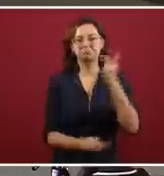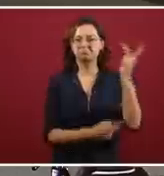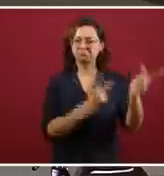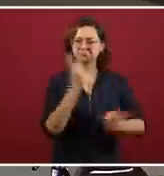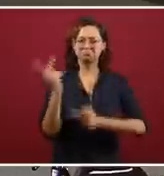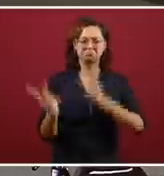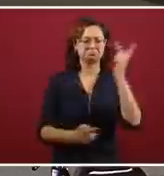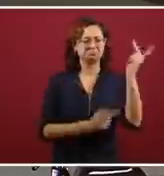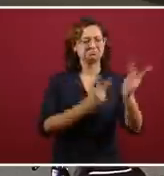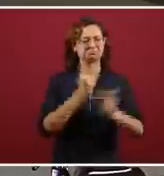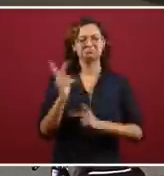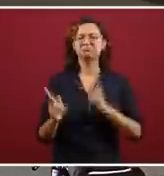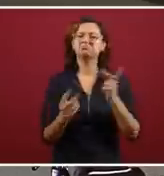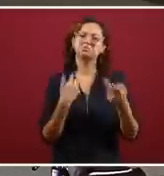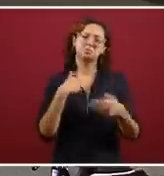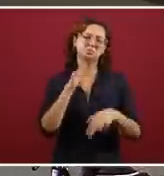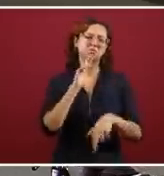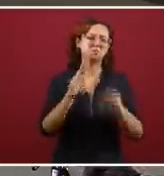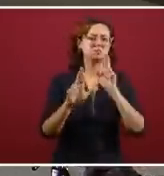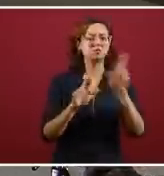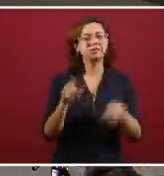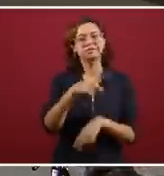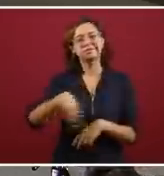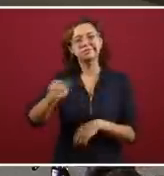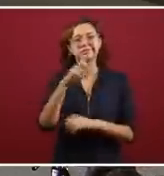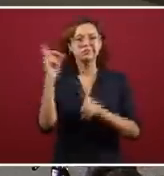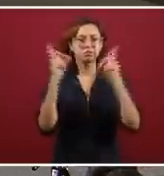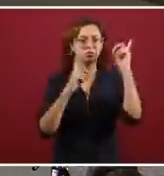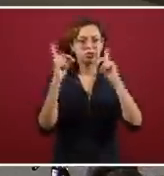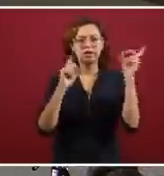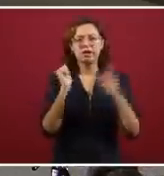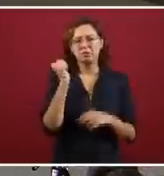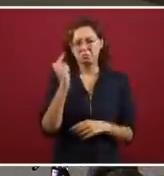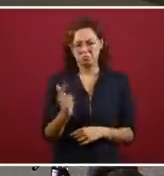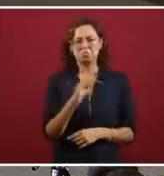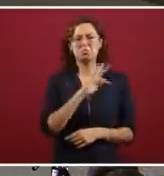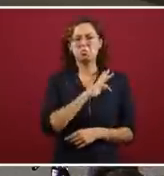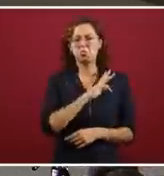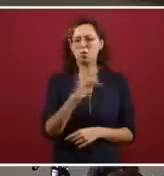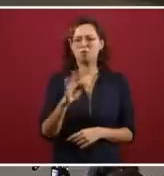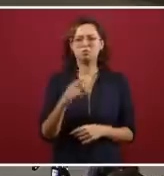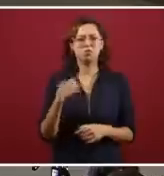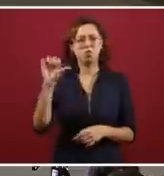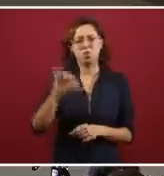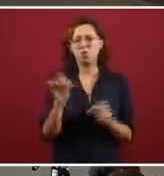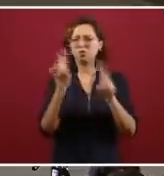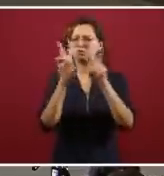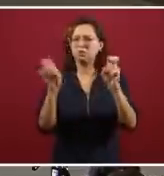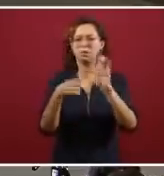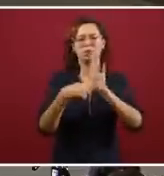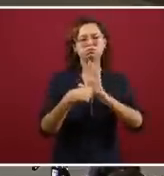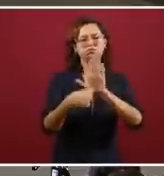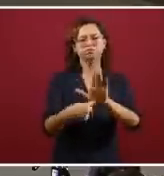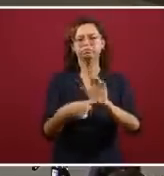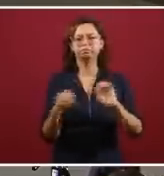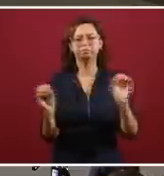todas las preguntas, las dudas. No vamos a exponer, solo